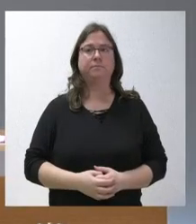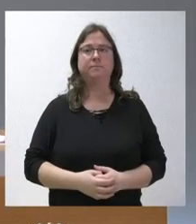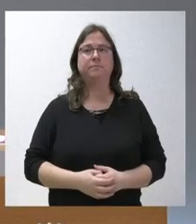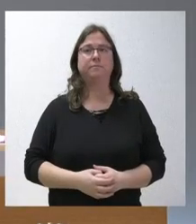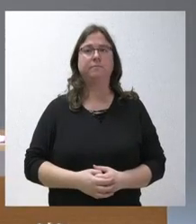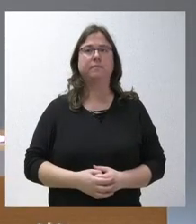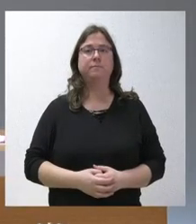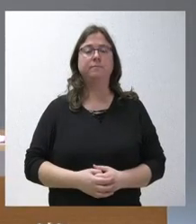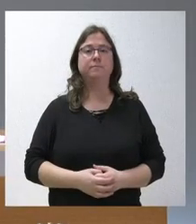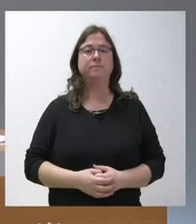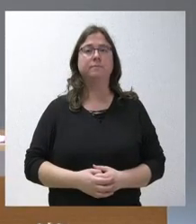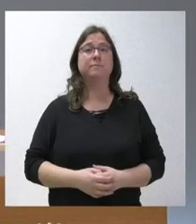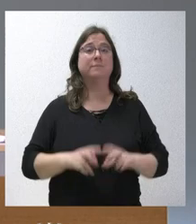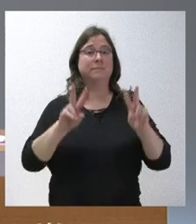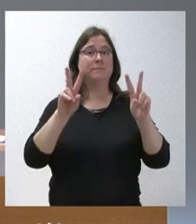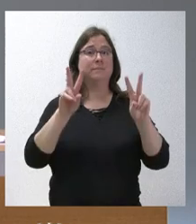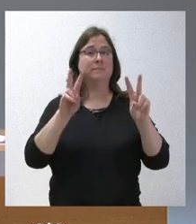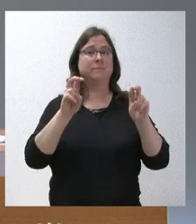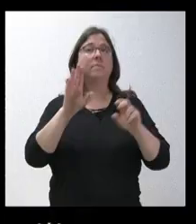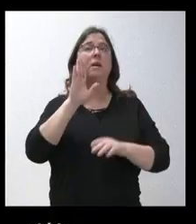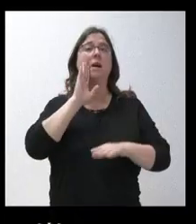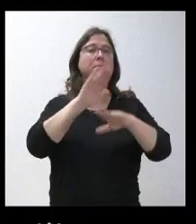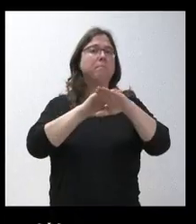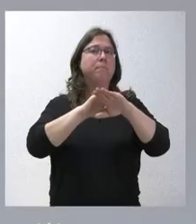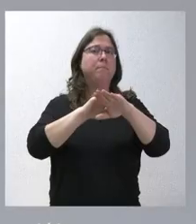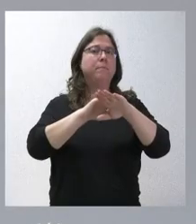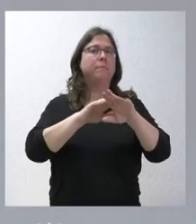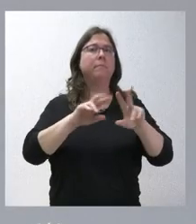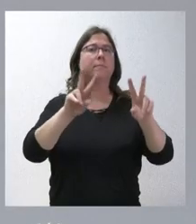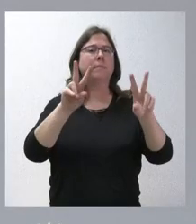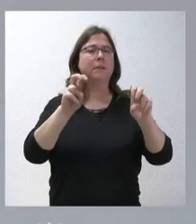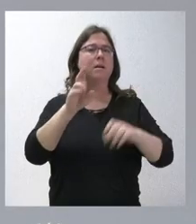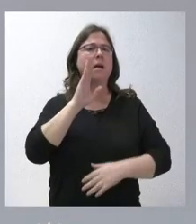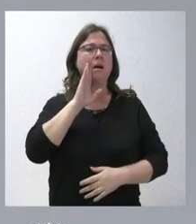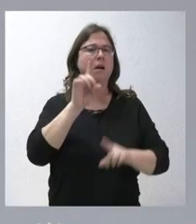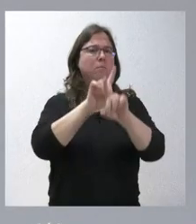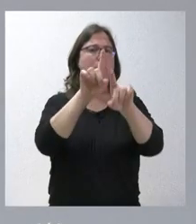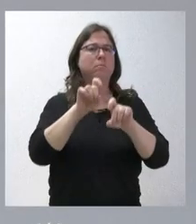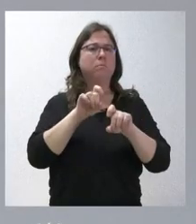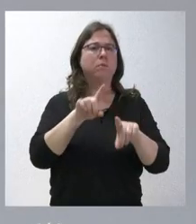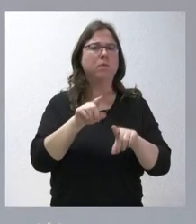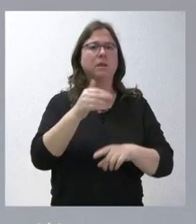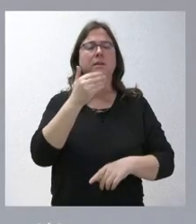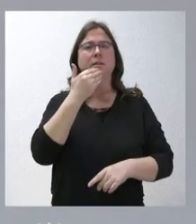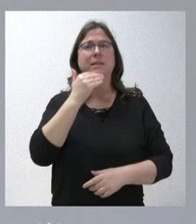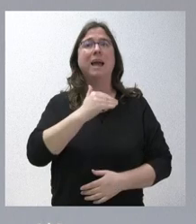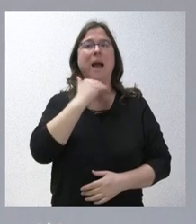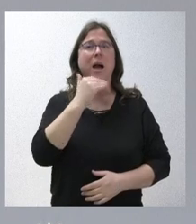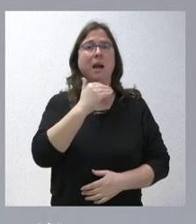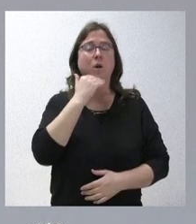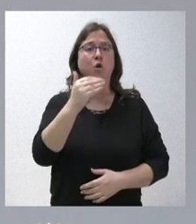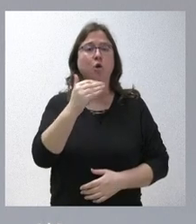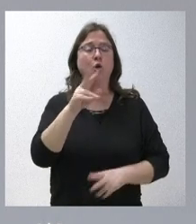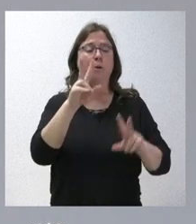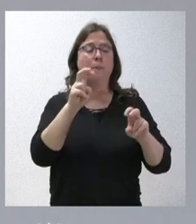alguna sobre lo que Perdón sobre lo que preguntaba acerca de de si hay previsto algo en